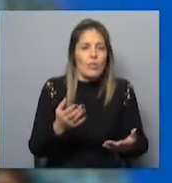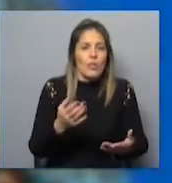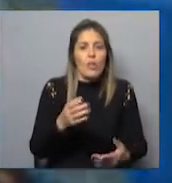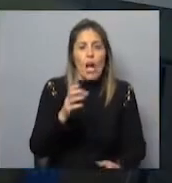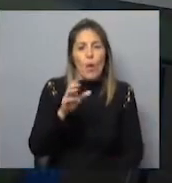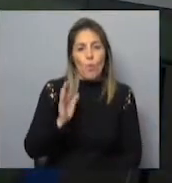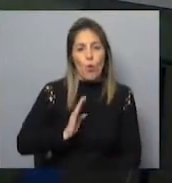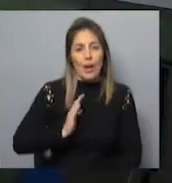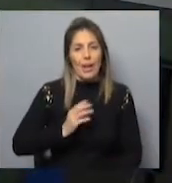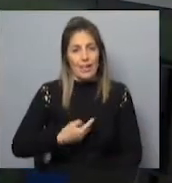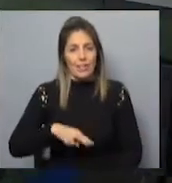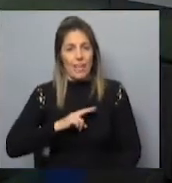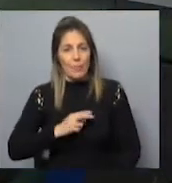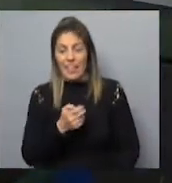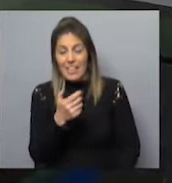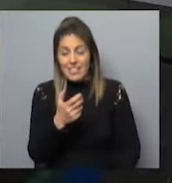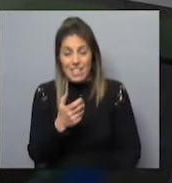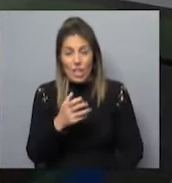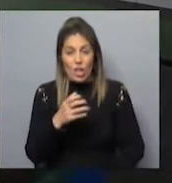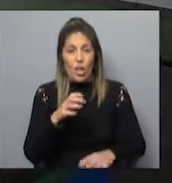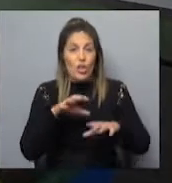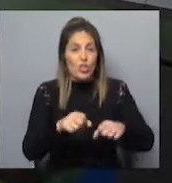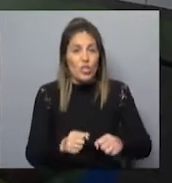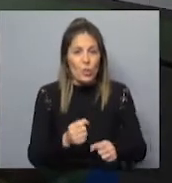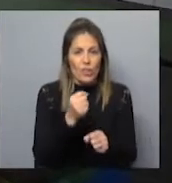acaba de conseguir un trabajo por suerte